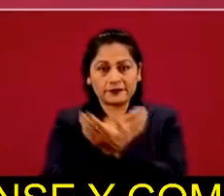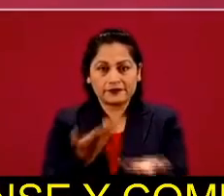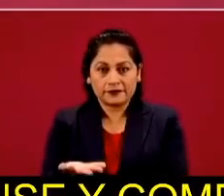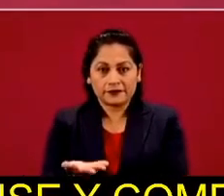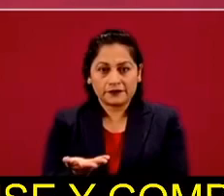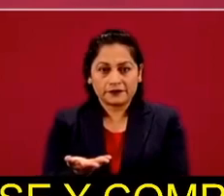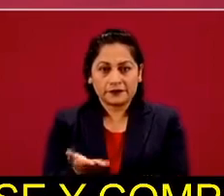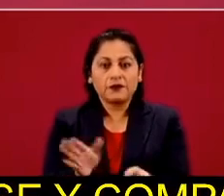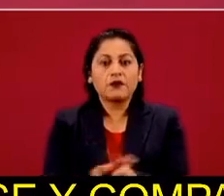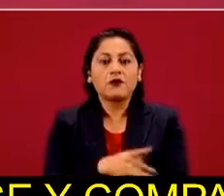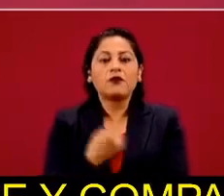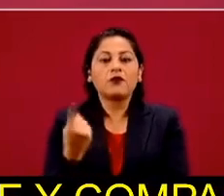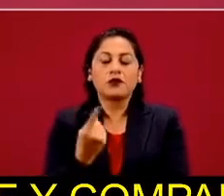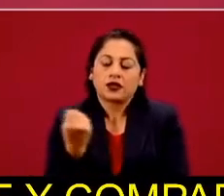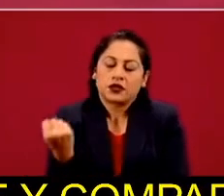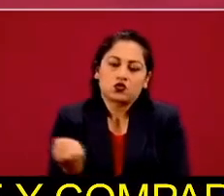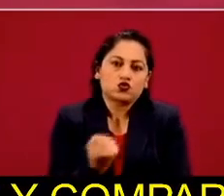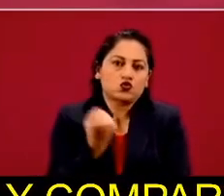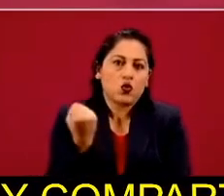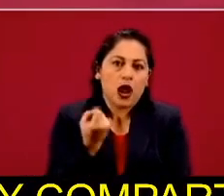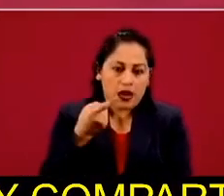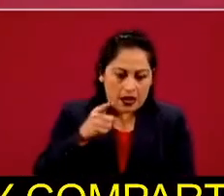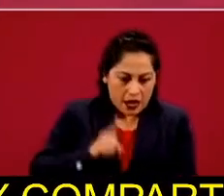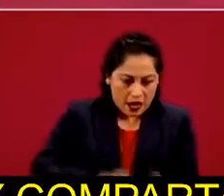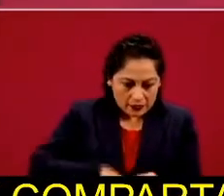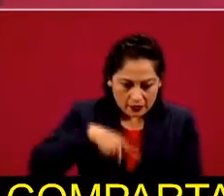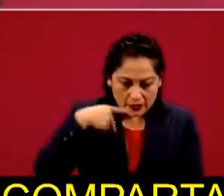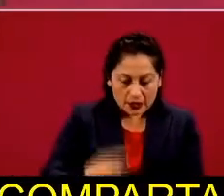conservaron en nuestro pueblo.